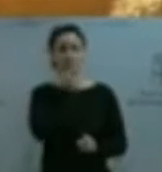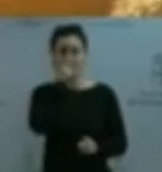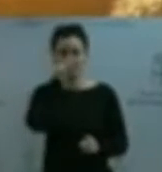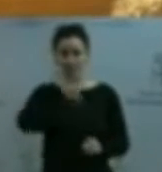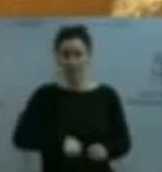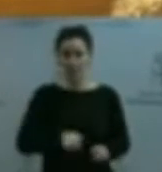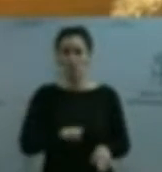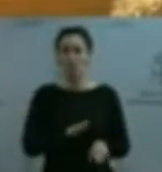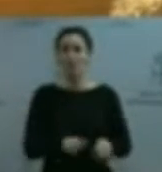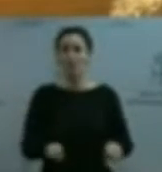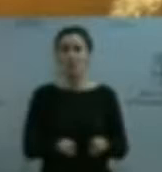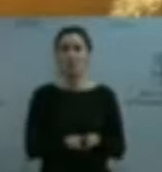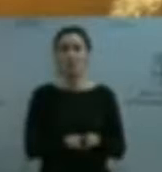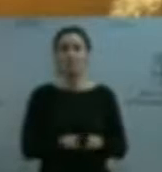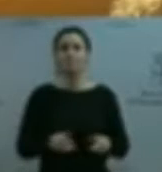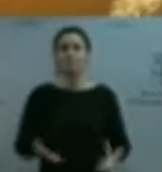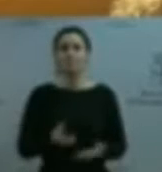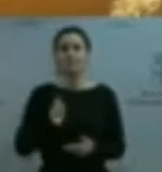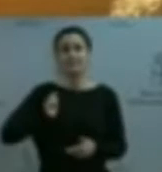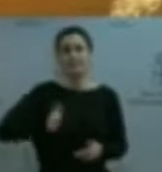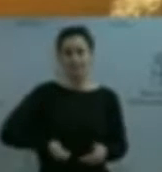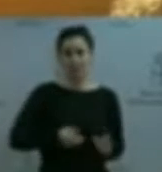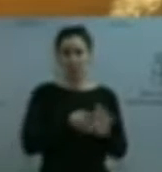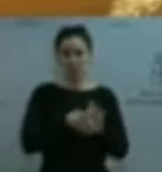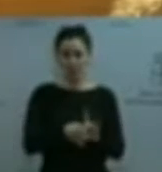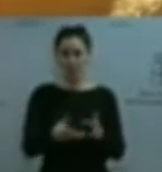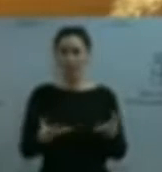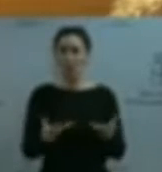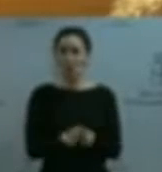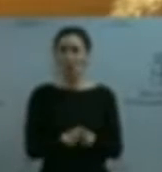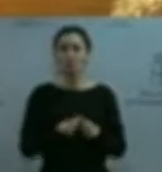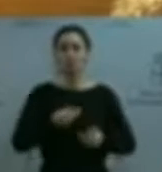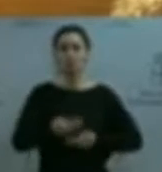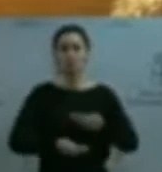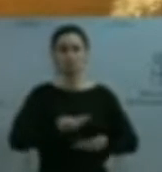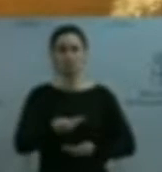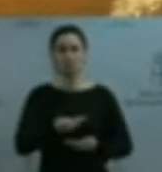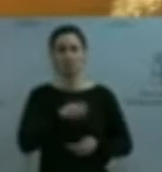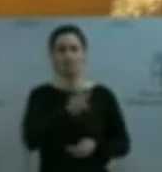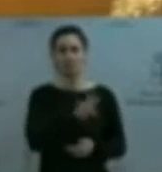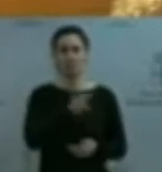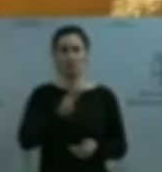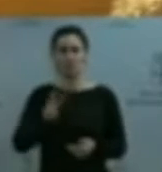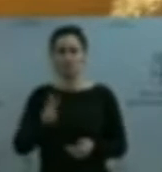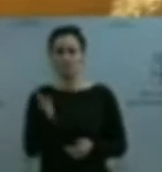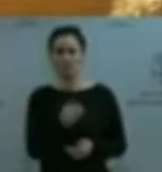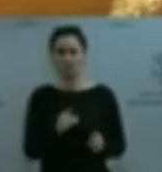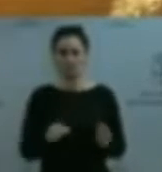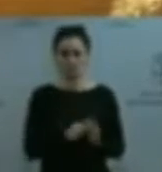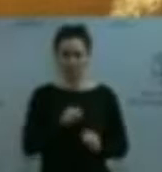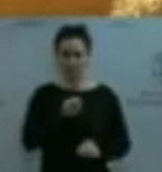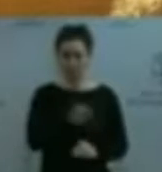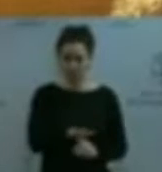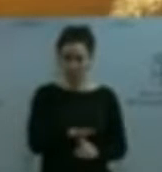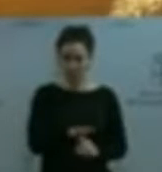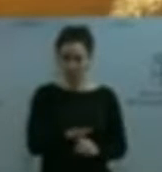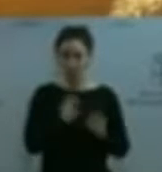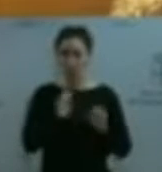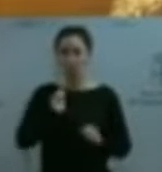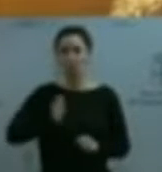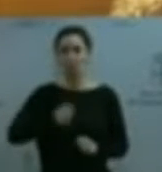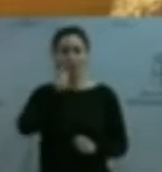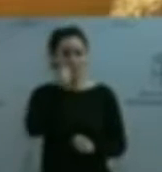sentencia relativa al procedimiento ordinario que ha mencionado, al 533/2014, seguida ante el juzgado de Oviedo, ante el juzgado de instrucción número 5. Y decía